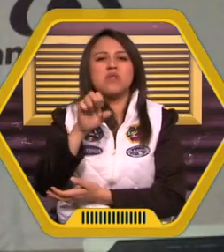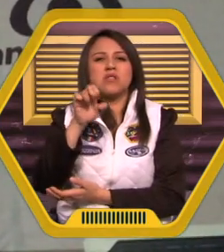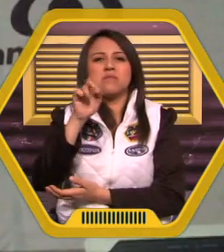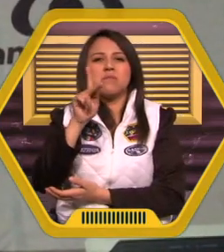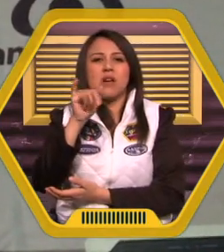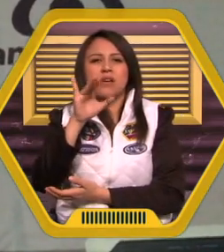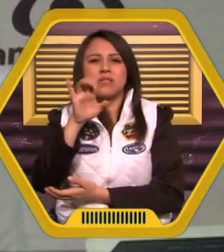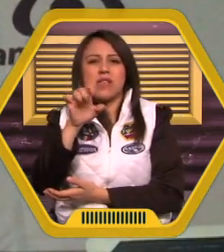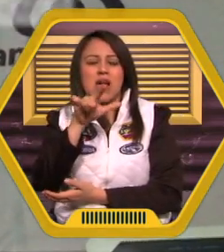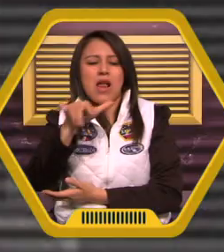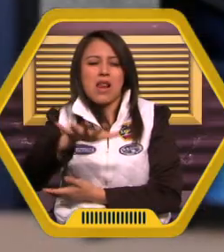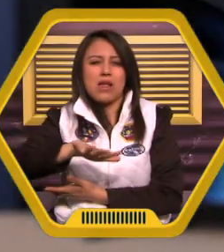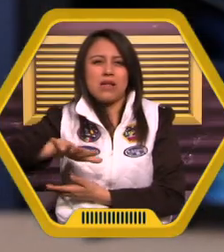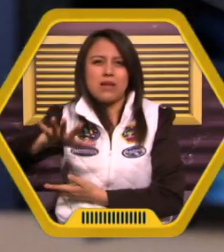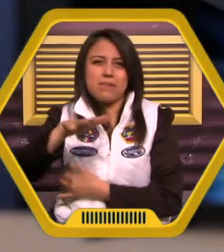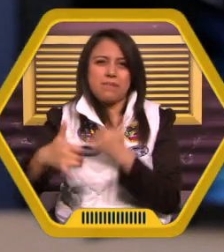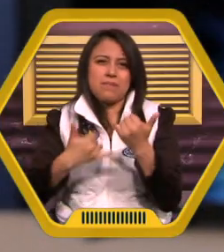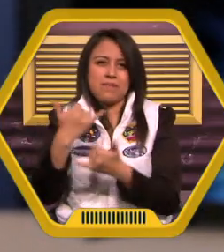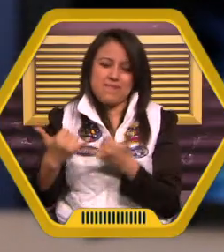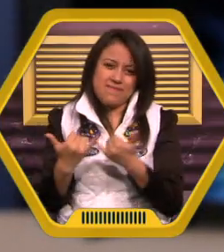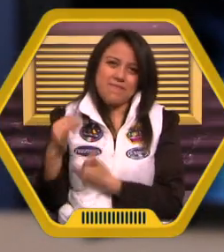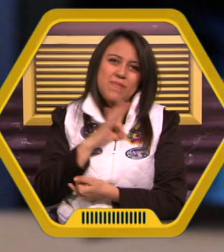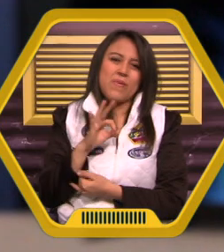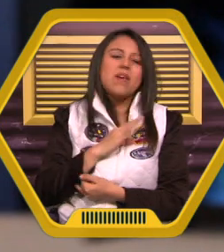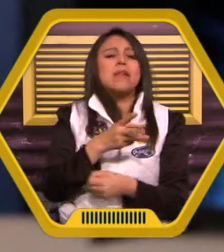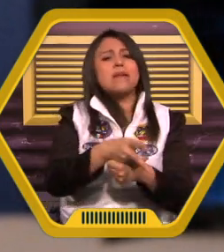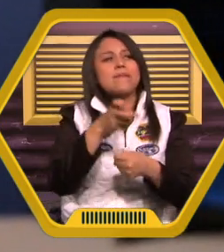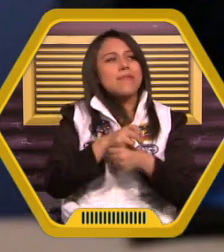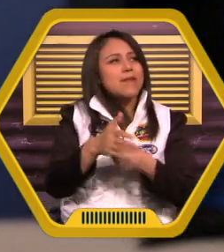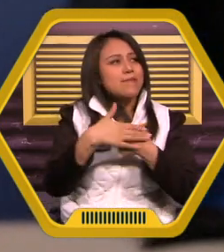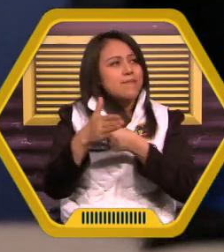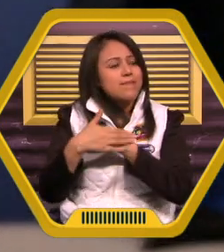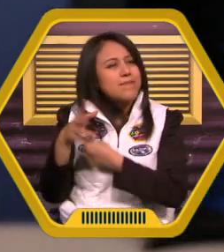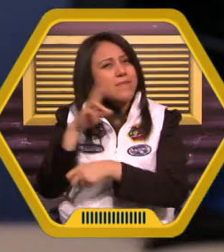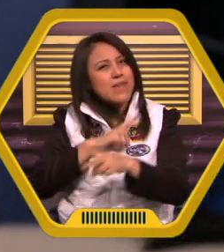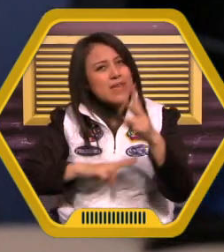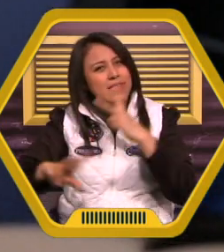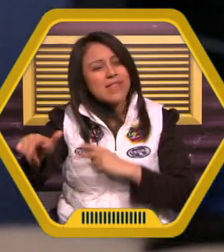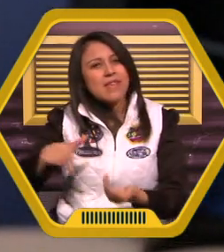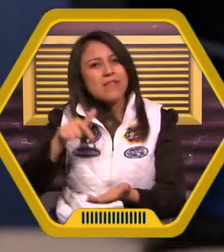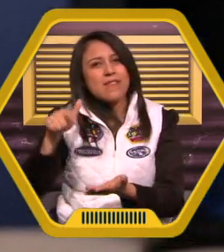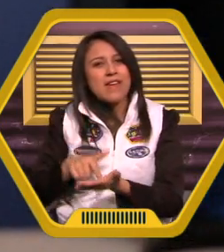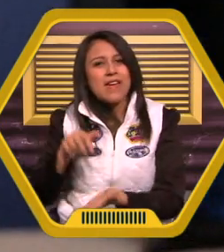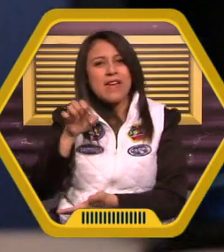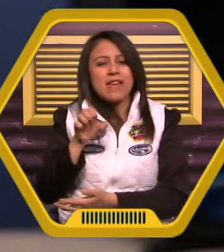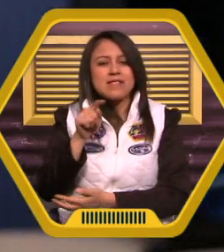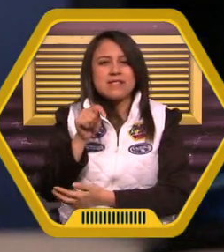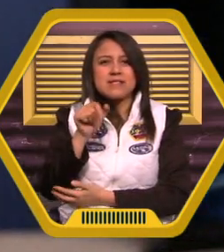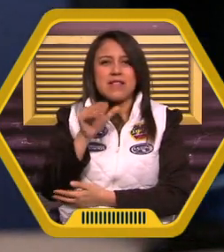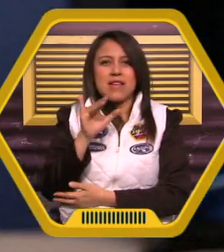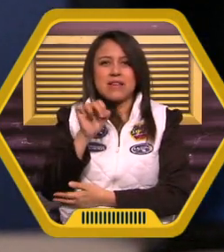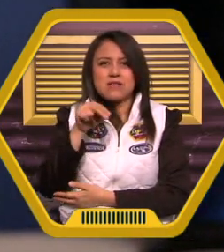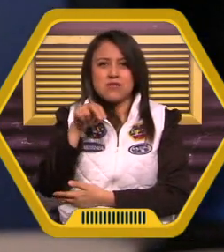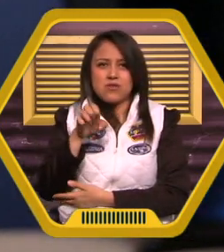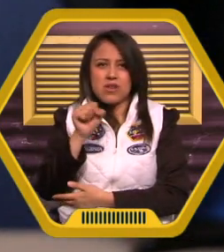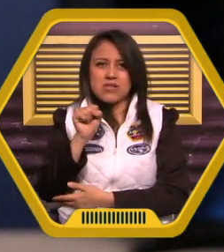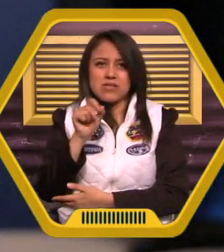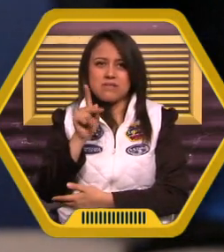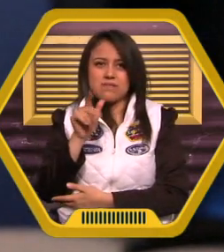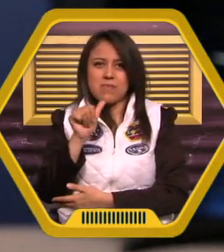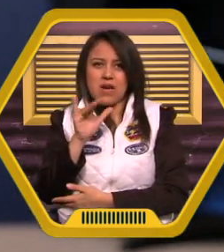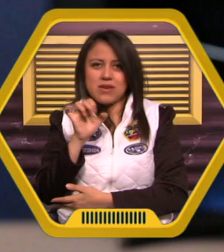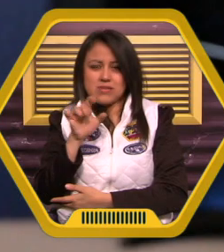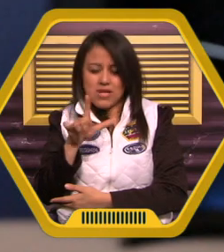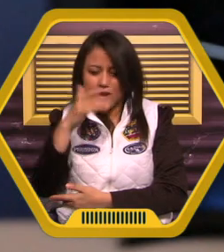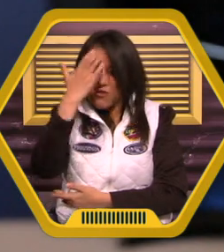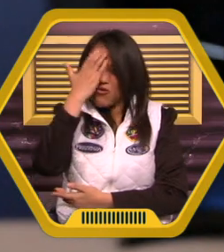Juguetón. Quiero hacer la invitación a toda la gente para que pueda visitar la estación espacial y puedan conocer y hacer